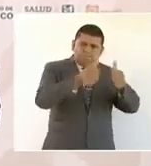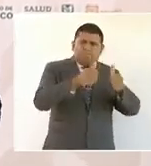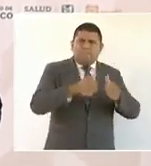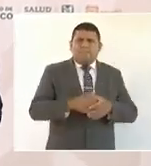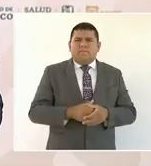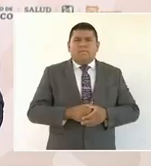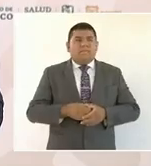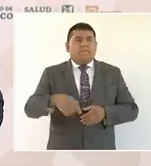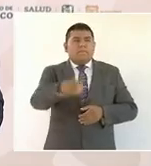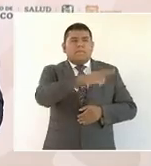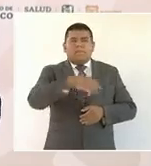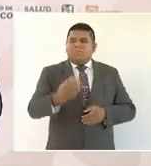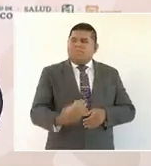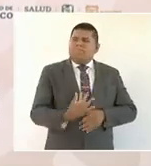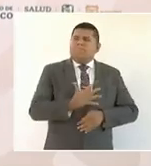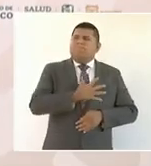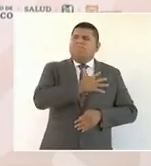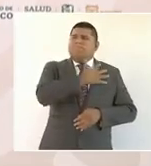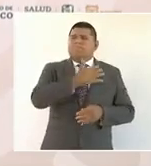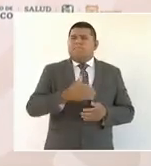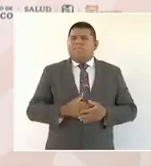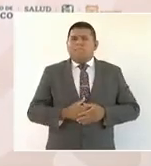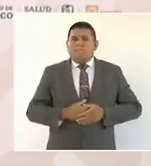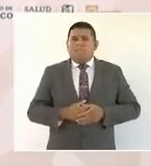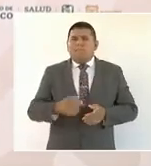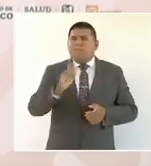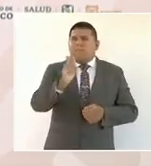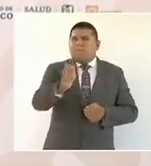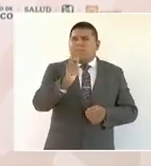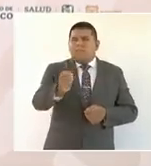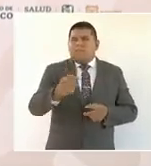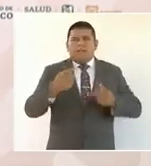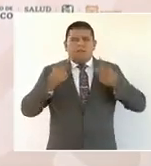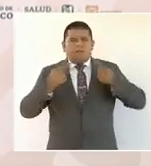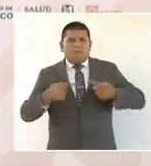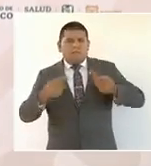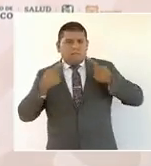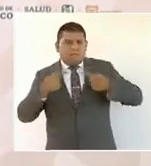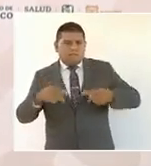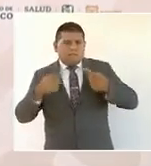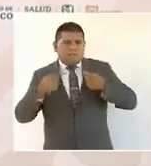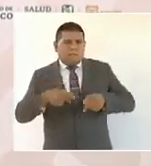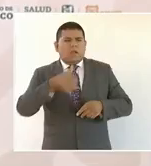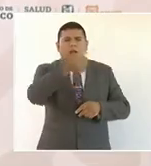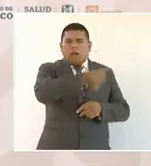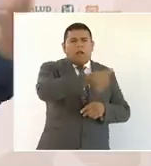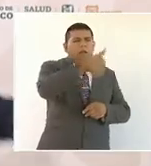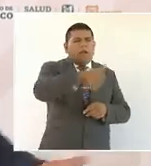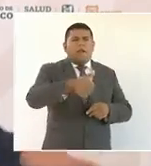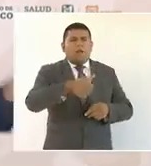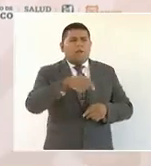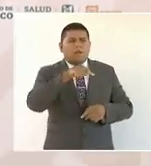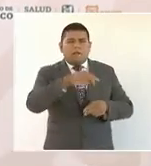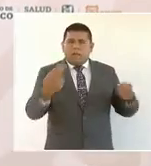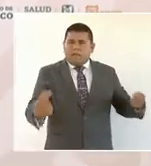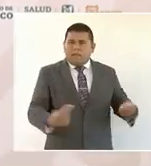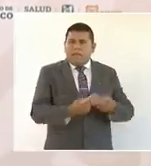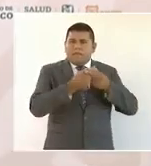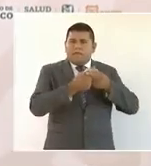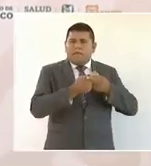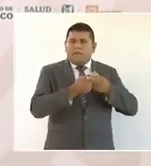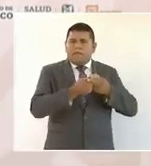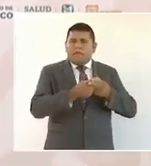estado de bienestar, el que el ser humano tenga protección desde que nace hasta que